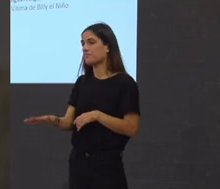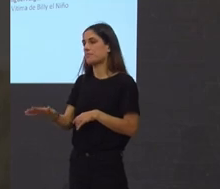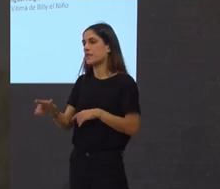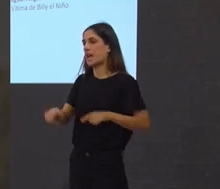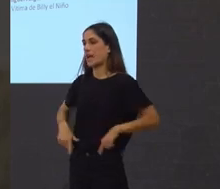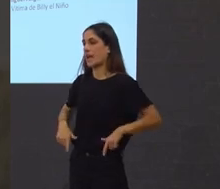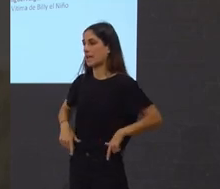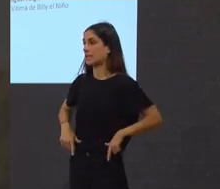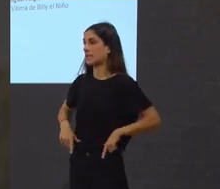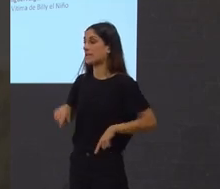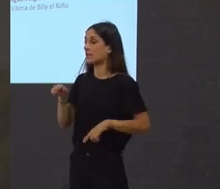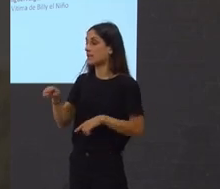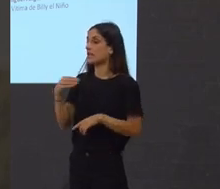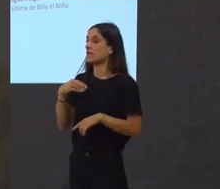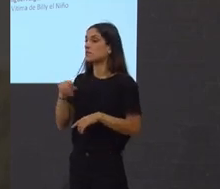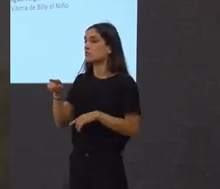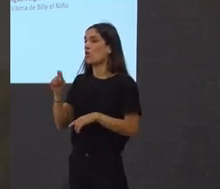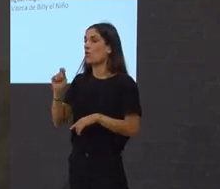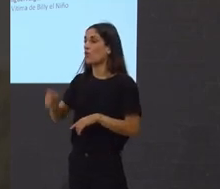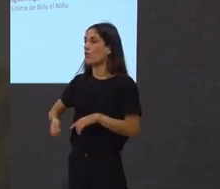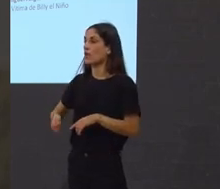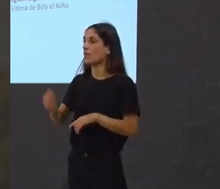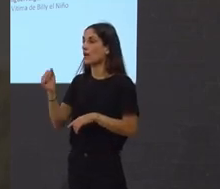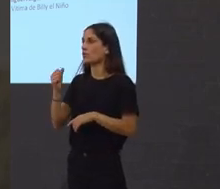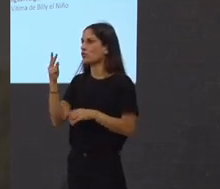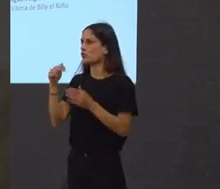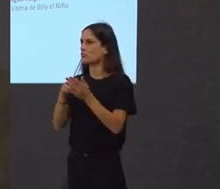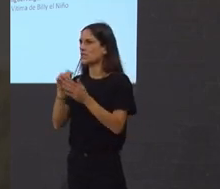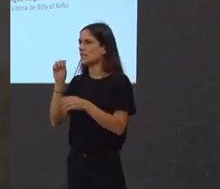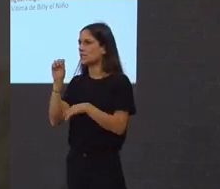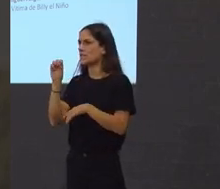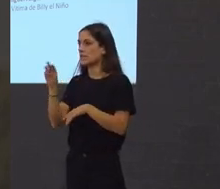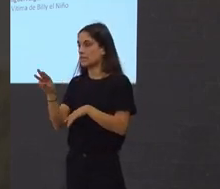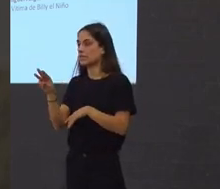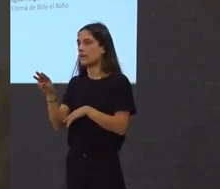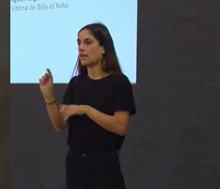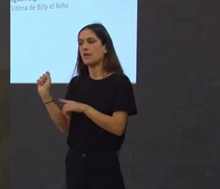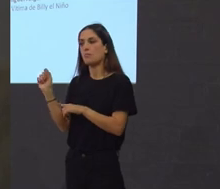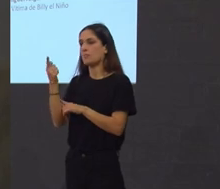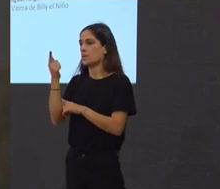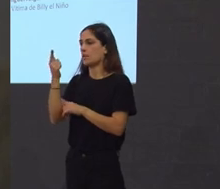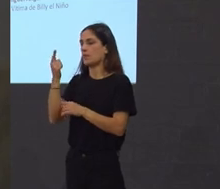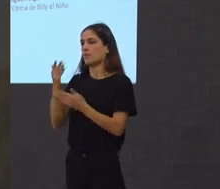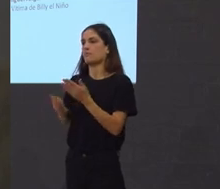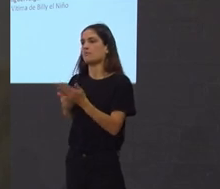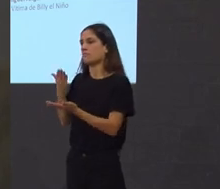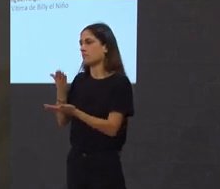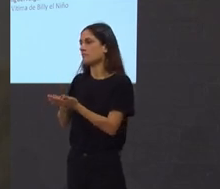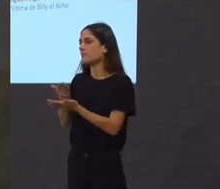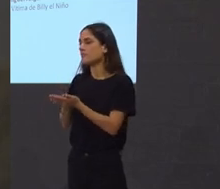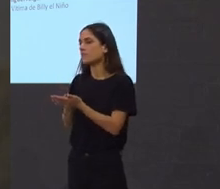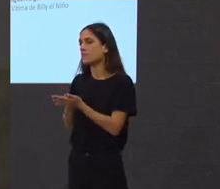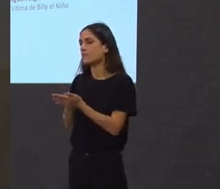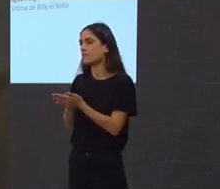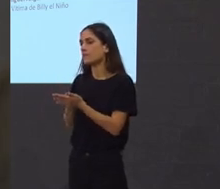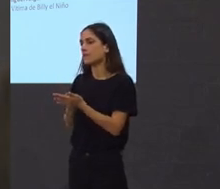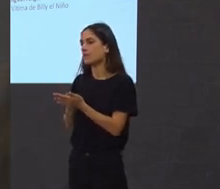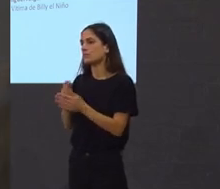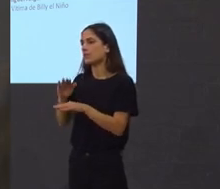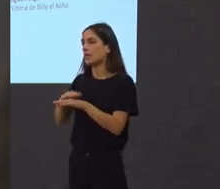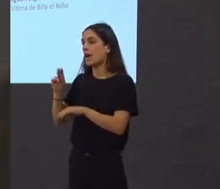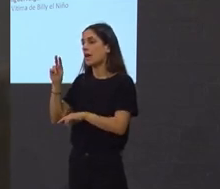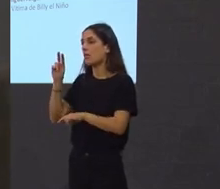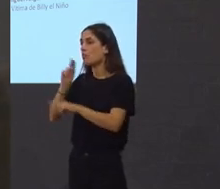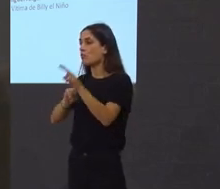para que la jueza en el 2013 hiciese el primer auto de estos procesos de búsqueda